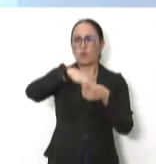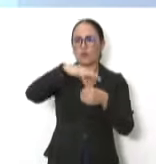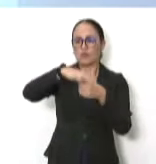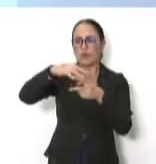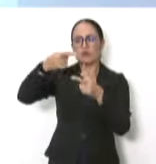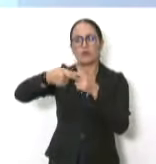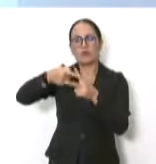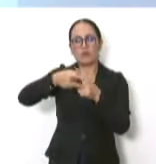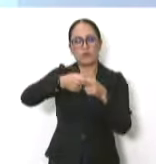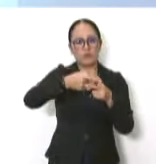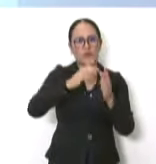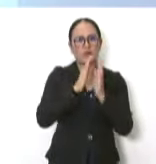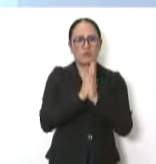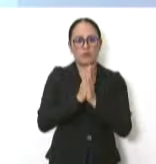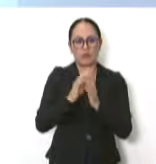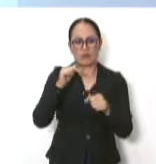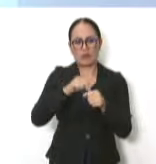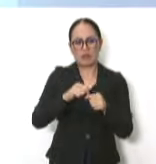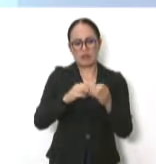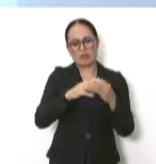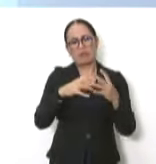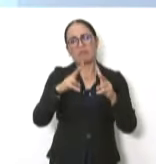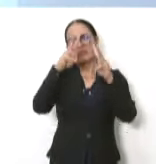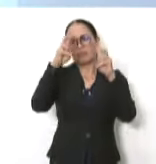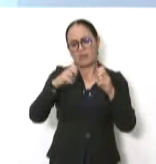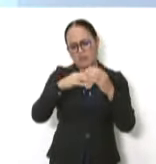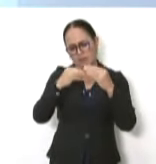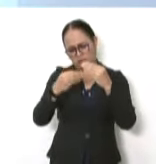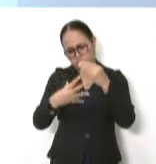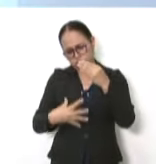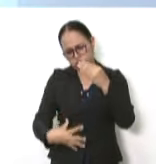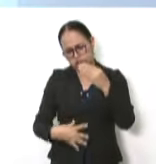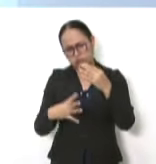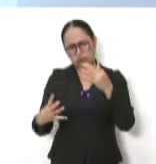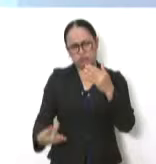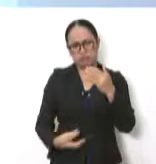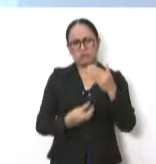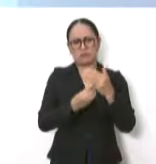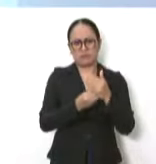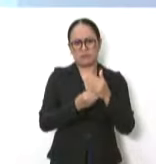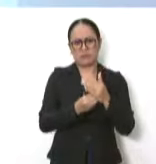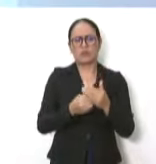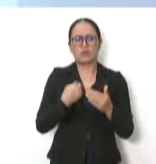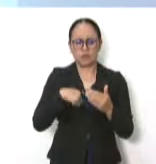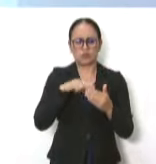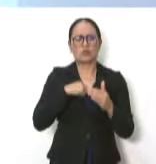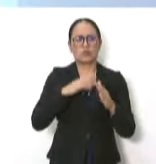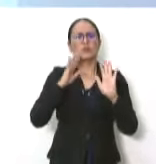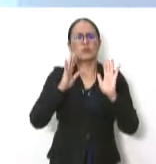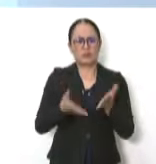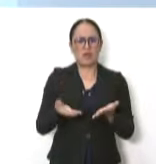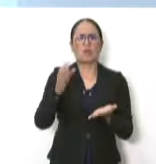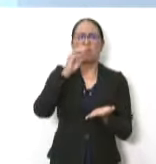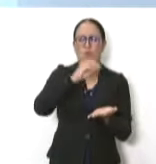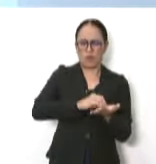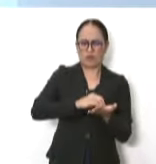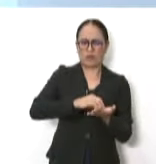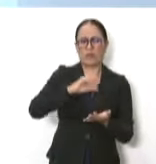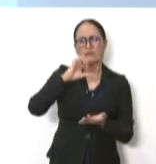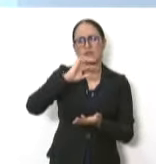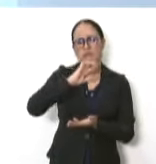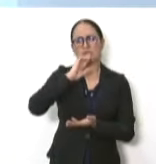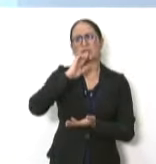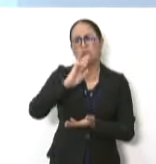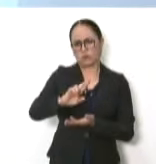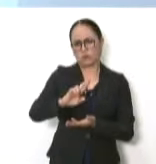por el resto de los asuntos que hemos enlistado para resolver y